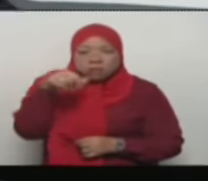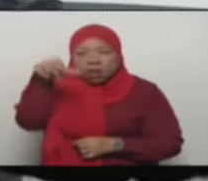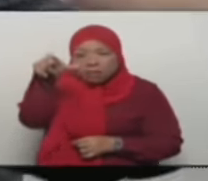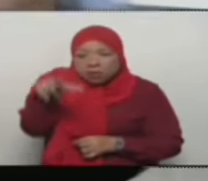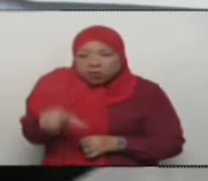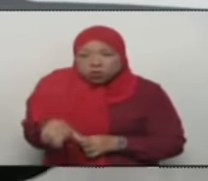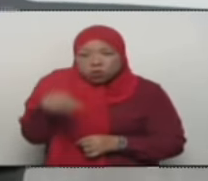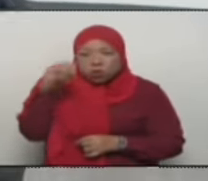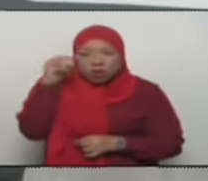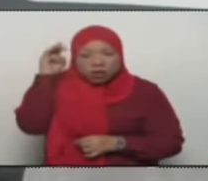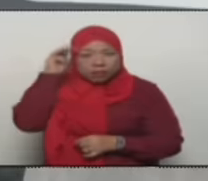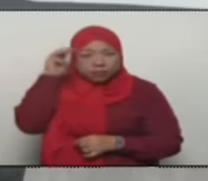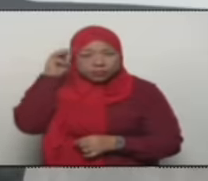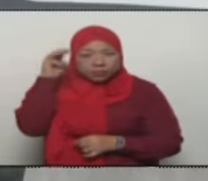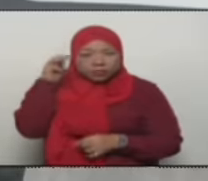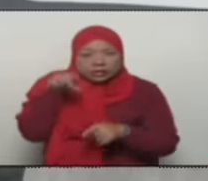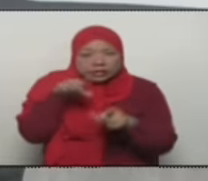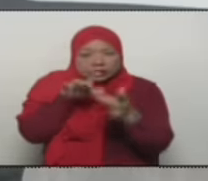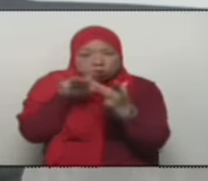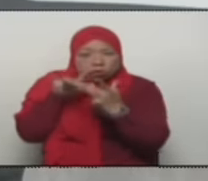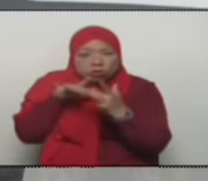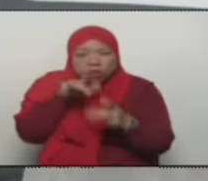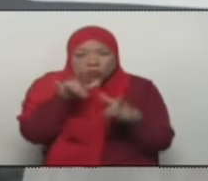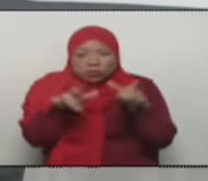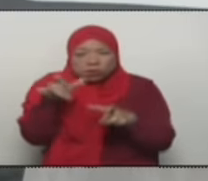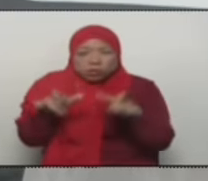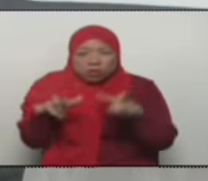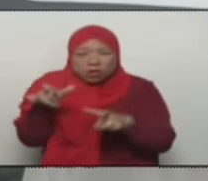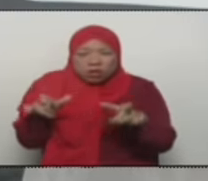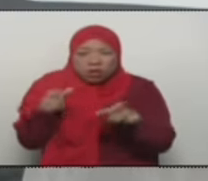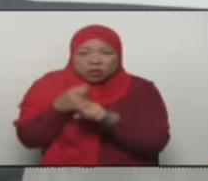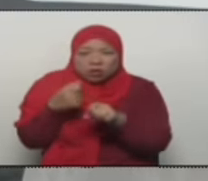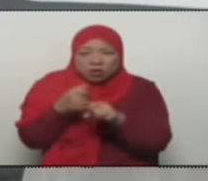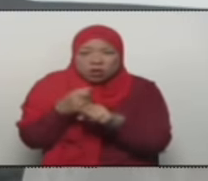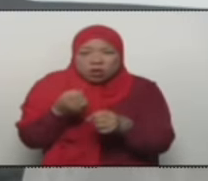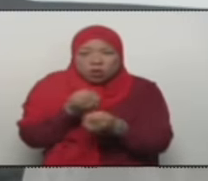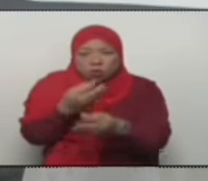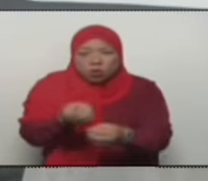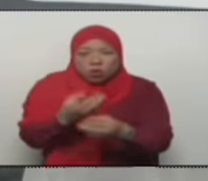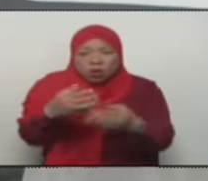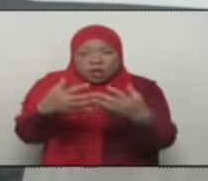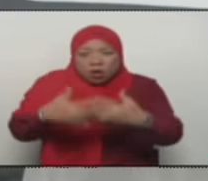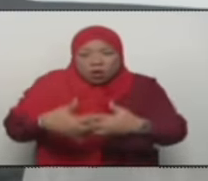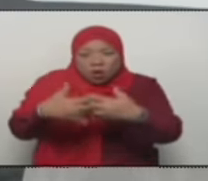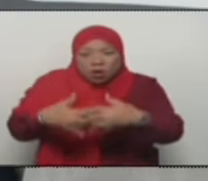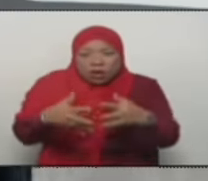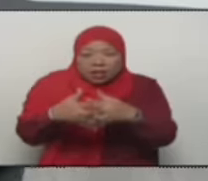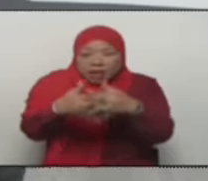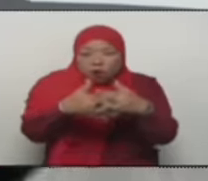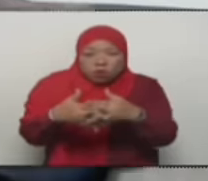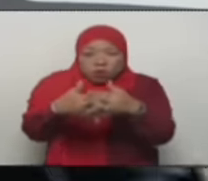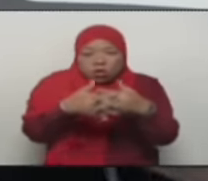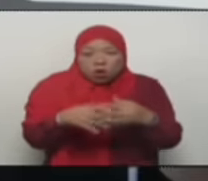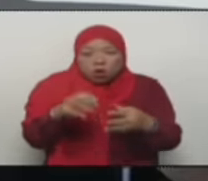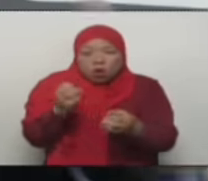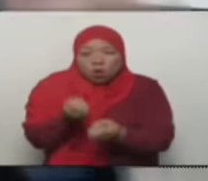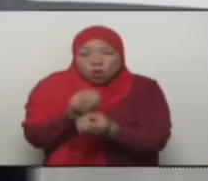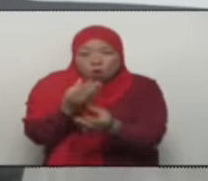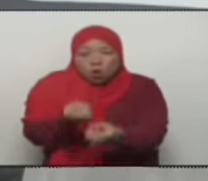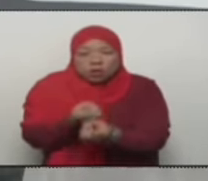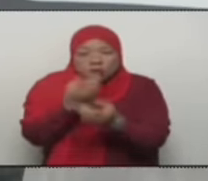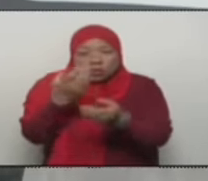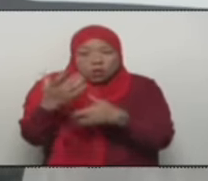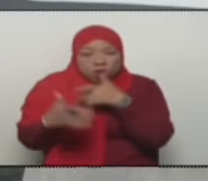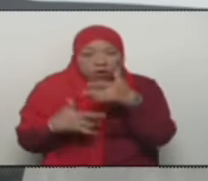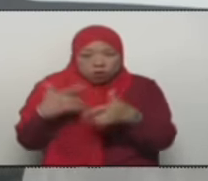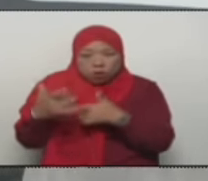esos tentáculos que conté tienen una cabeza y la cabeza es el Consejo de Seguridad Nacional de los Estados Unidos, que es el que gobierna todas estas acciones